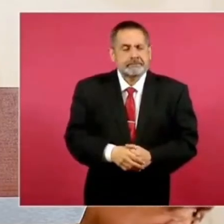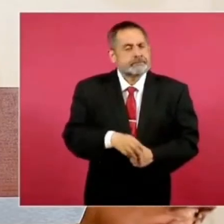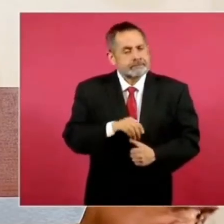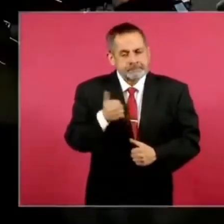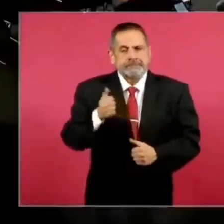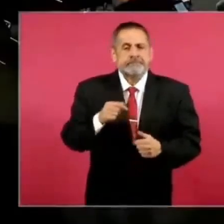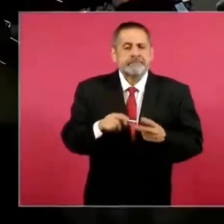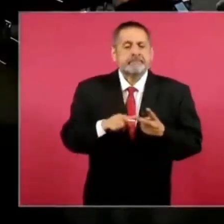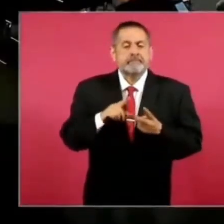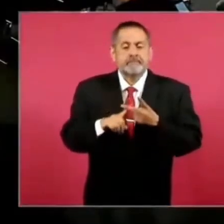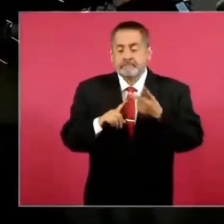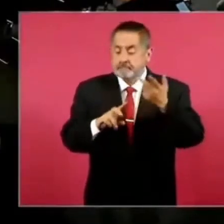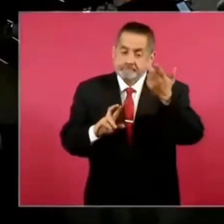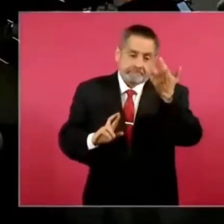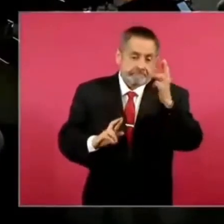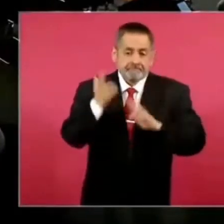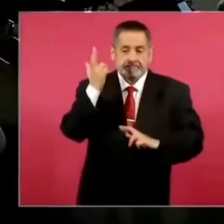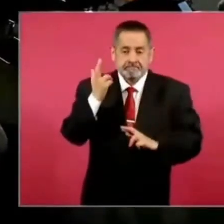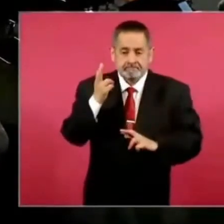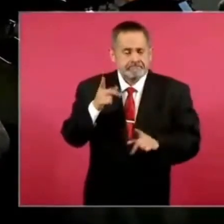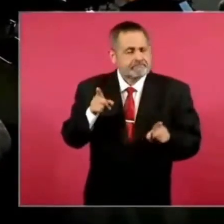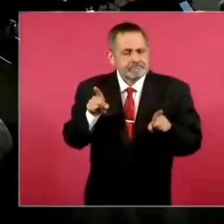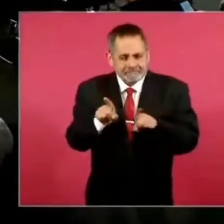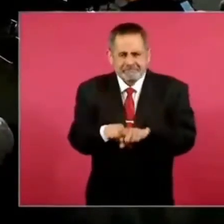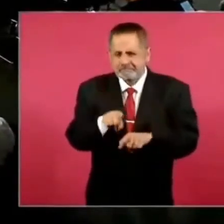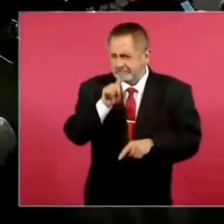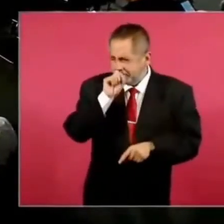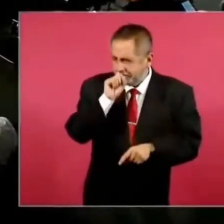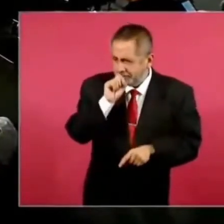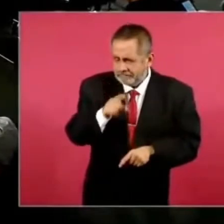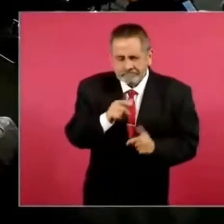Luego, con la revolución, lo mismo.